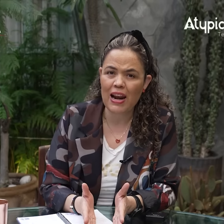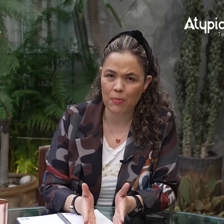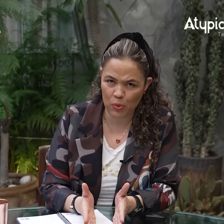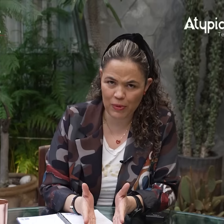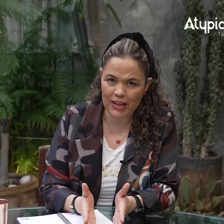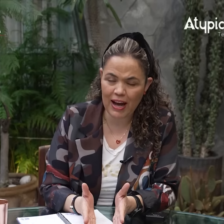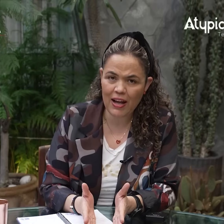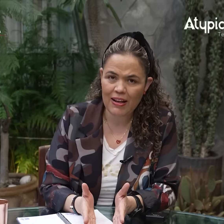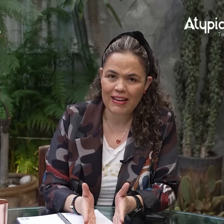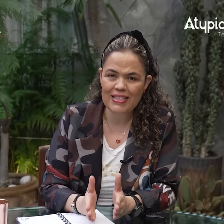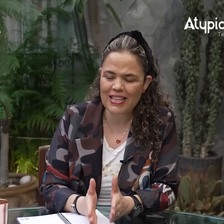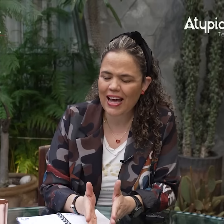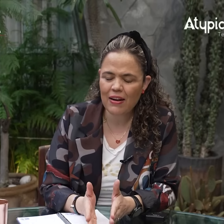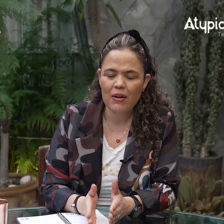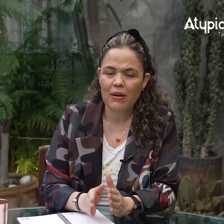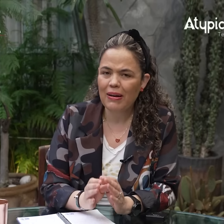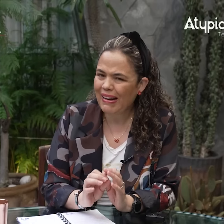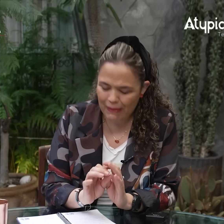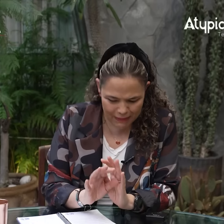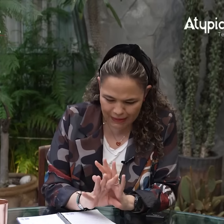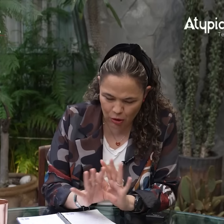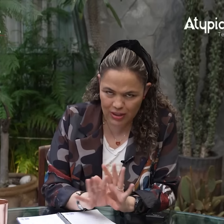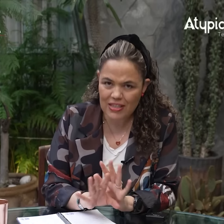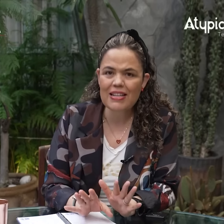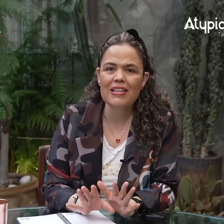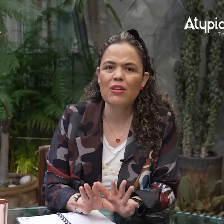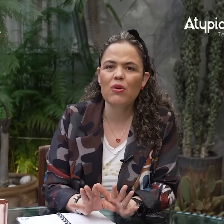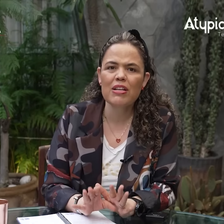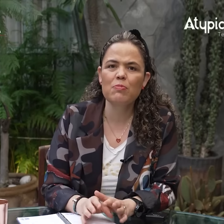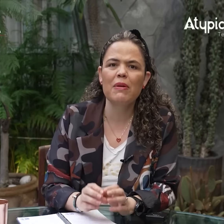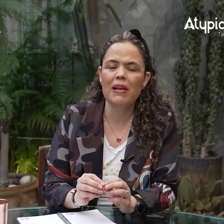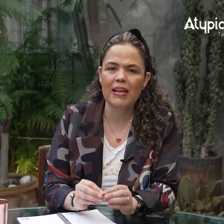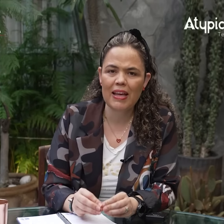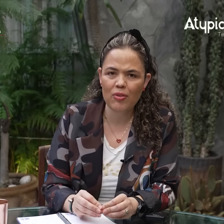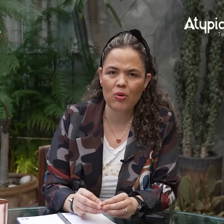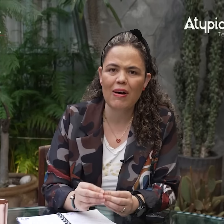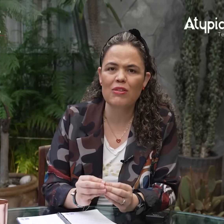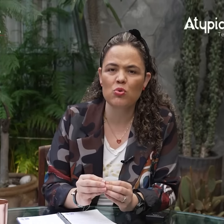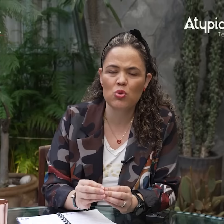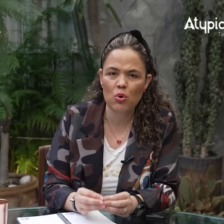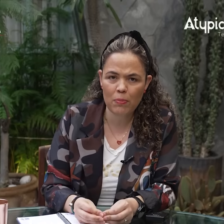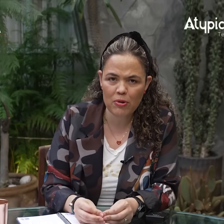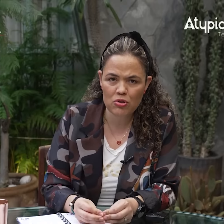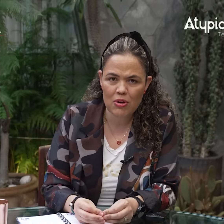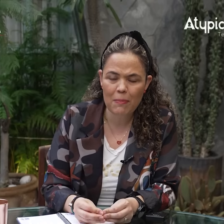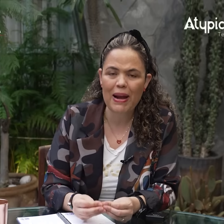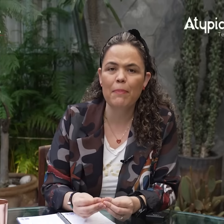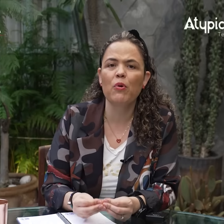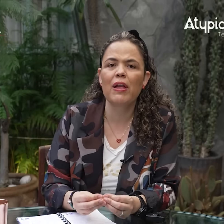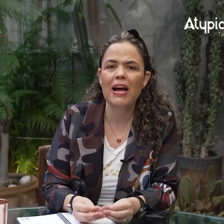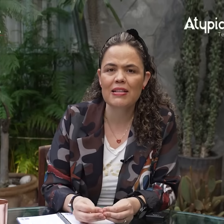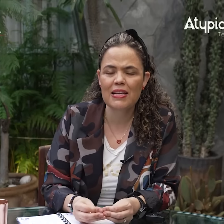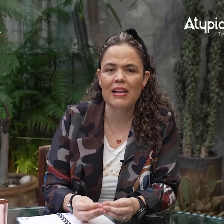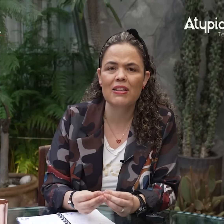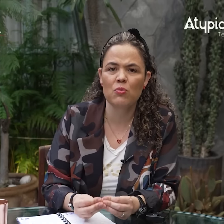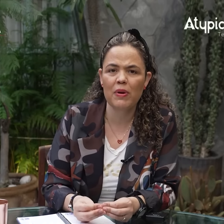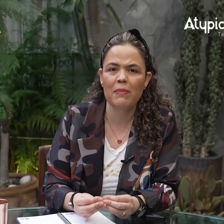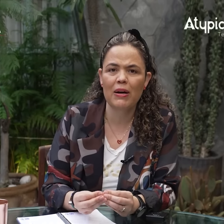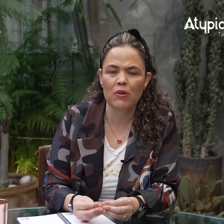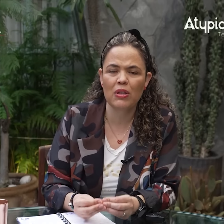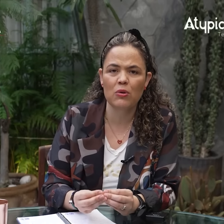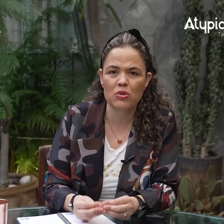de la República, que están, lo que están haciendo es privilegiando a sus grupos para apoderarse de